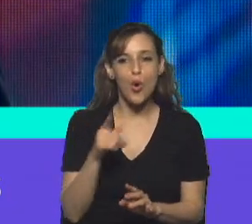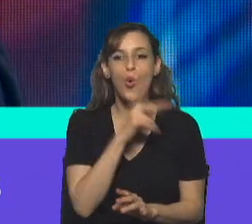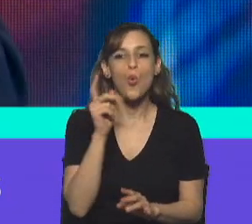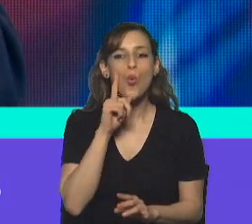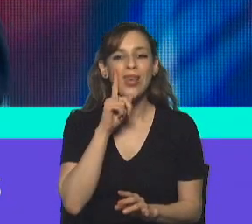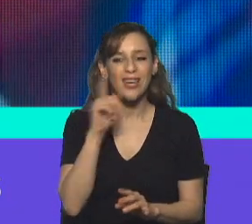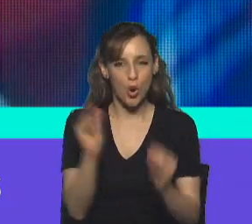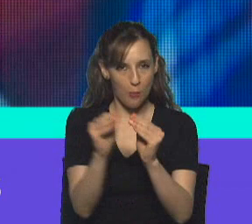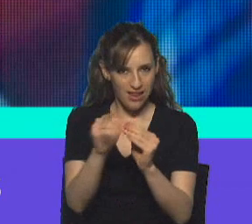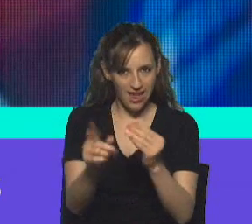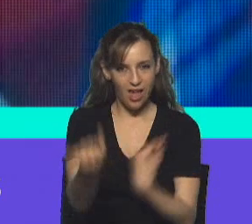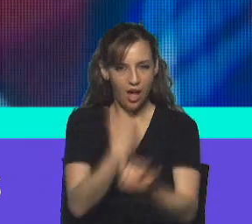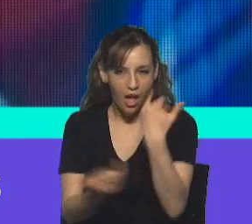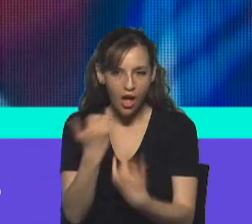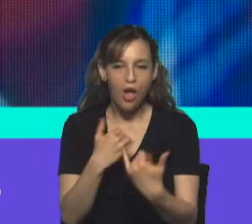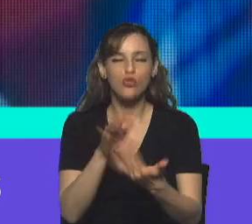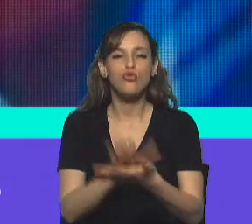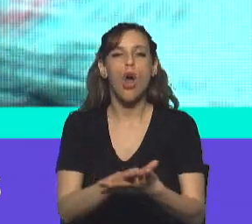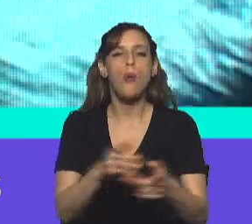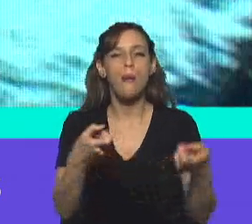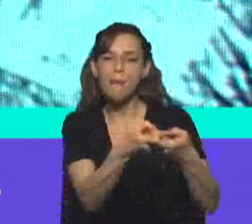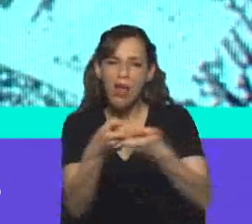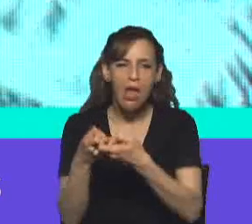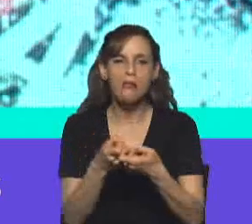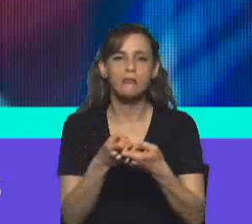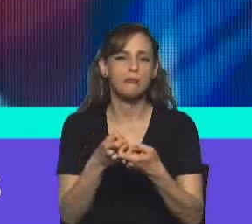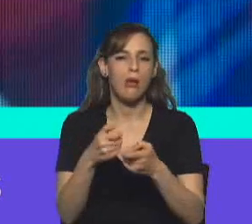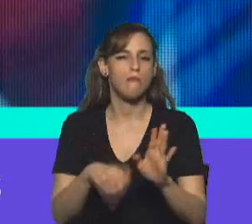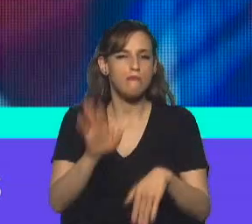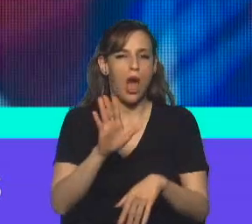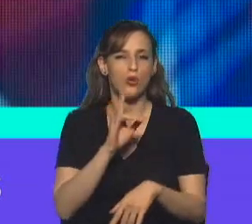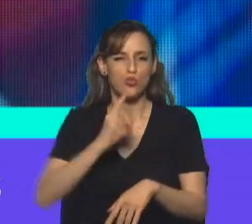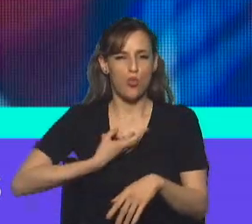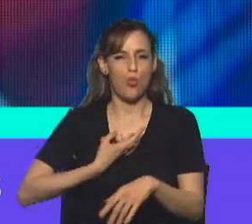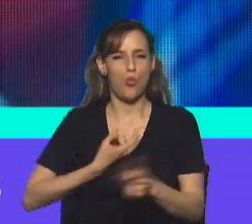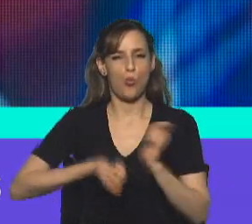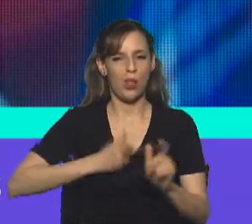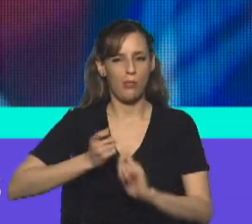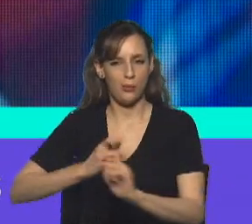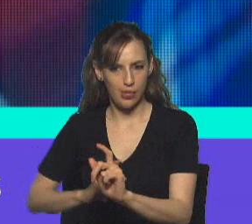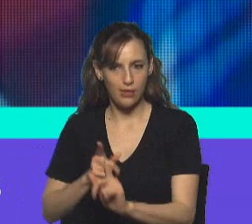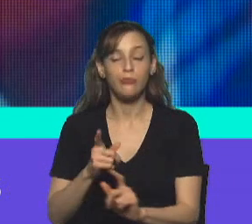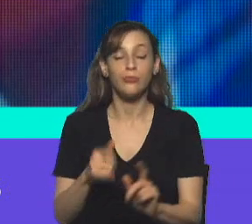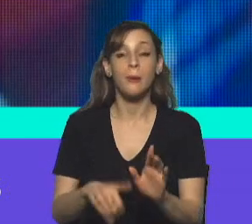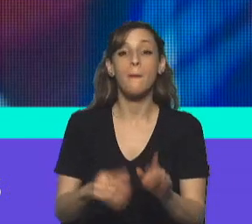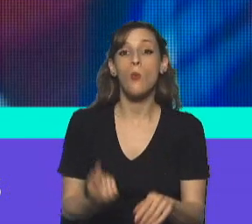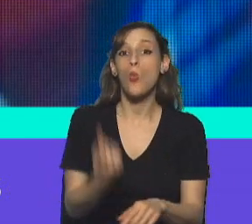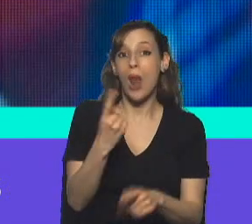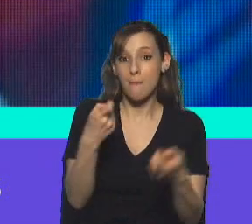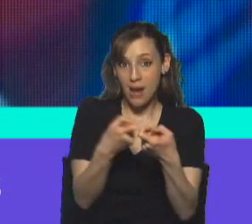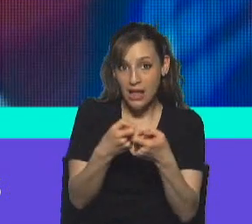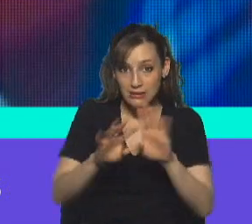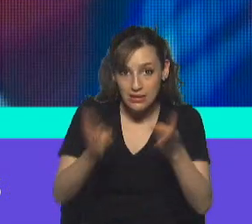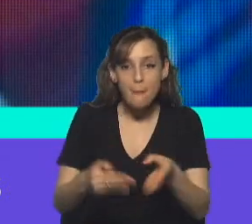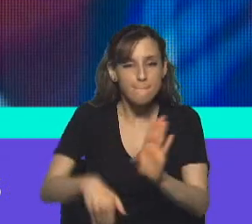las estéticas empresas dobles en algunos rubros bueno una de esas empresas dominantes de la de cerveza esa empresa hoy